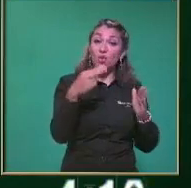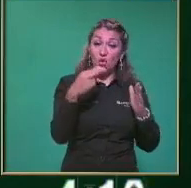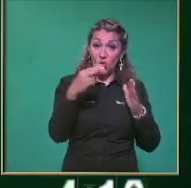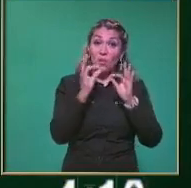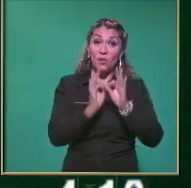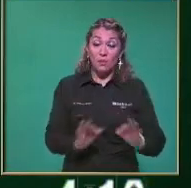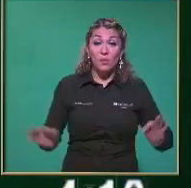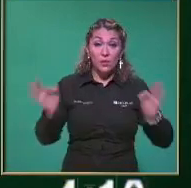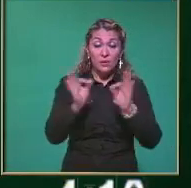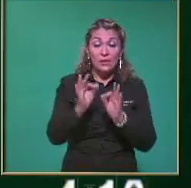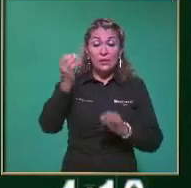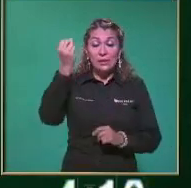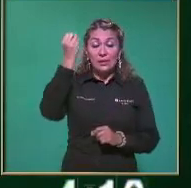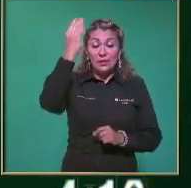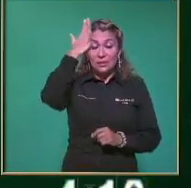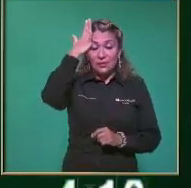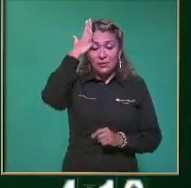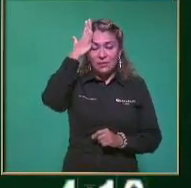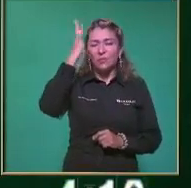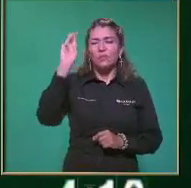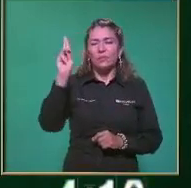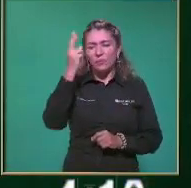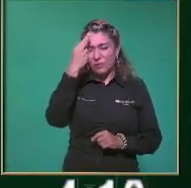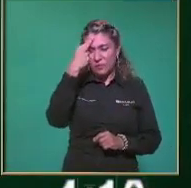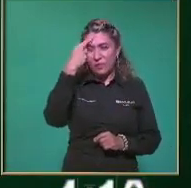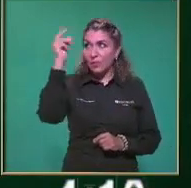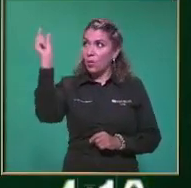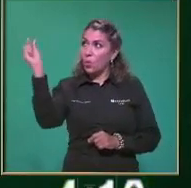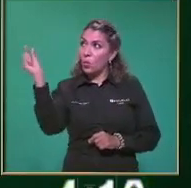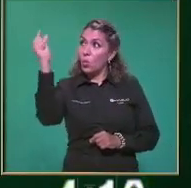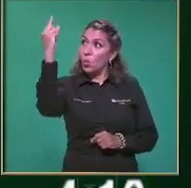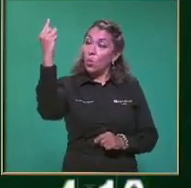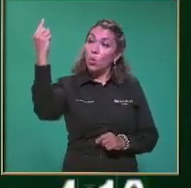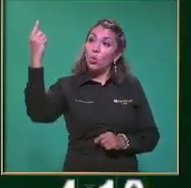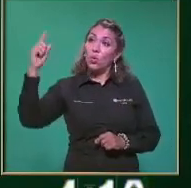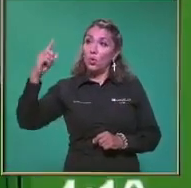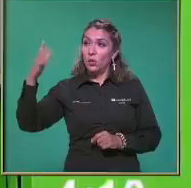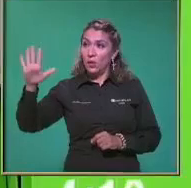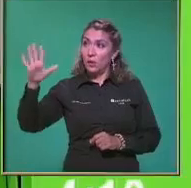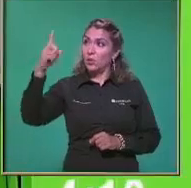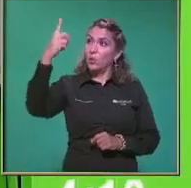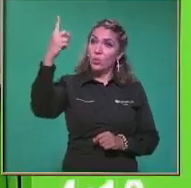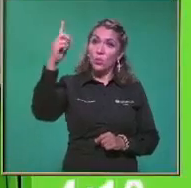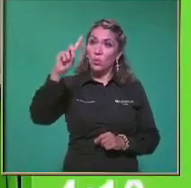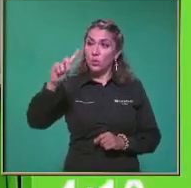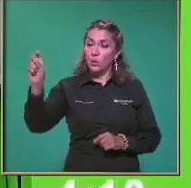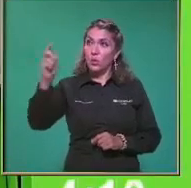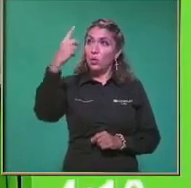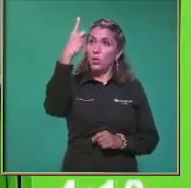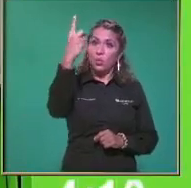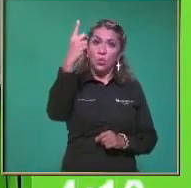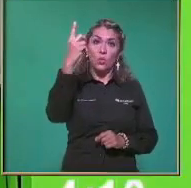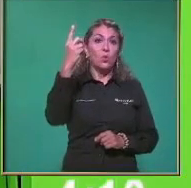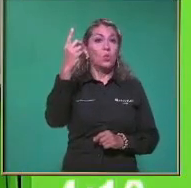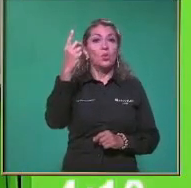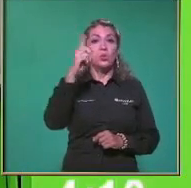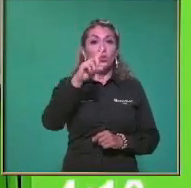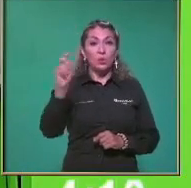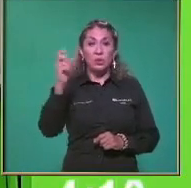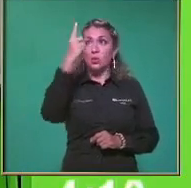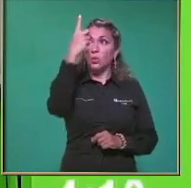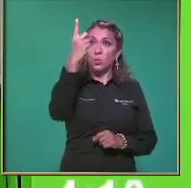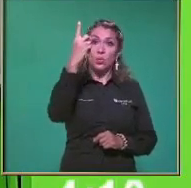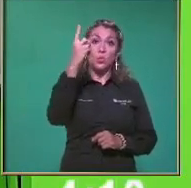si se nos llega a olvidar, pues nada más recordemos que es 1 sobre una potencia de 10. Es decir,